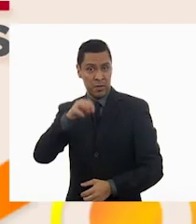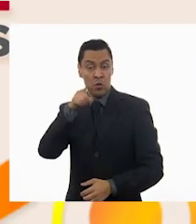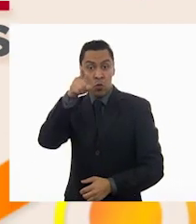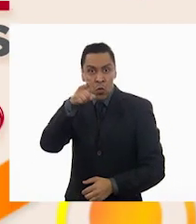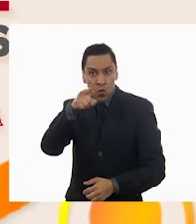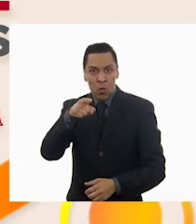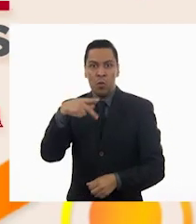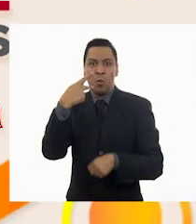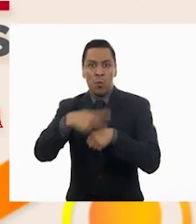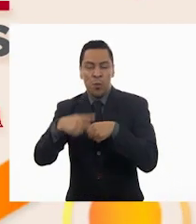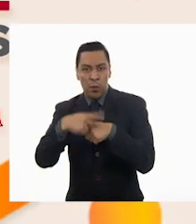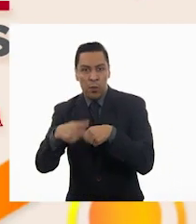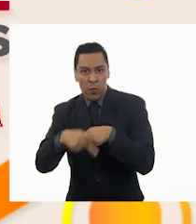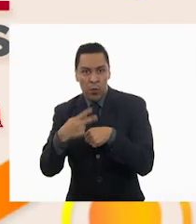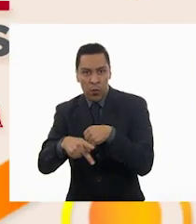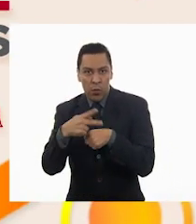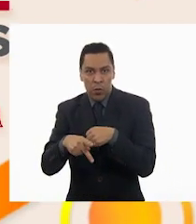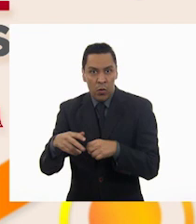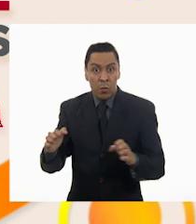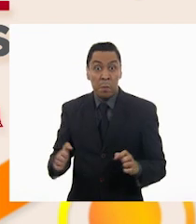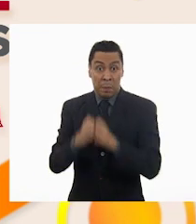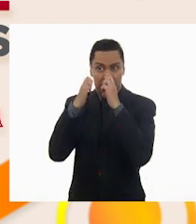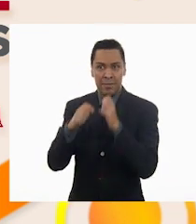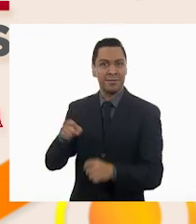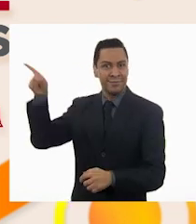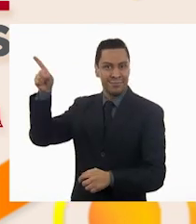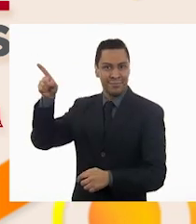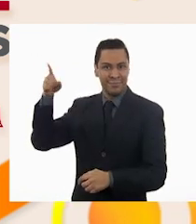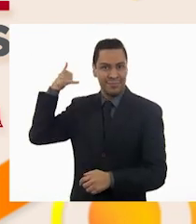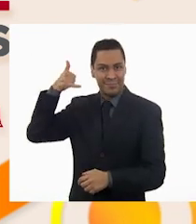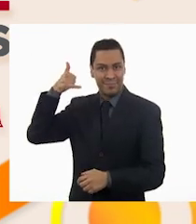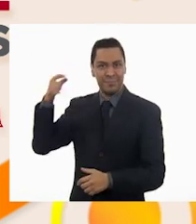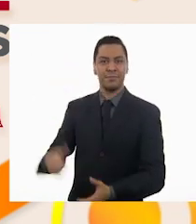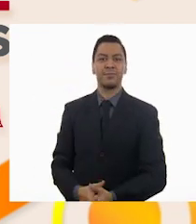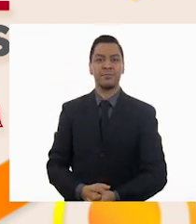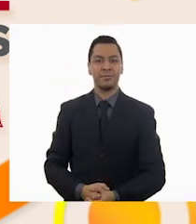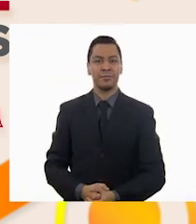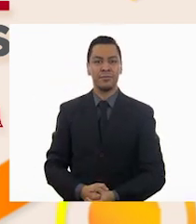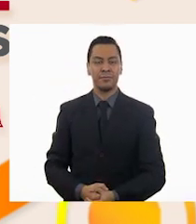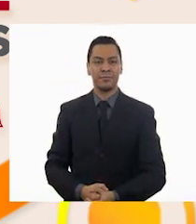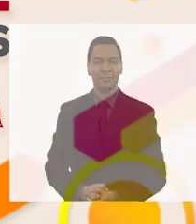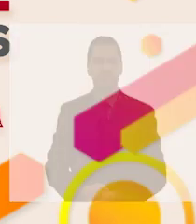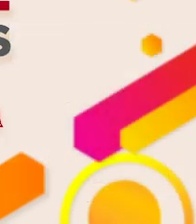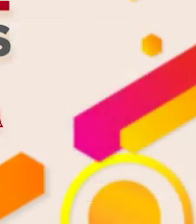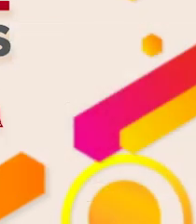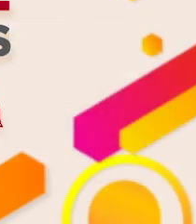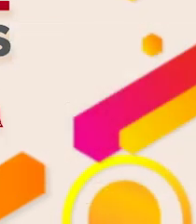o alguien cerca de ti tenga una emergencia.